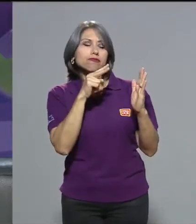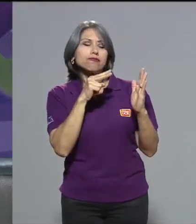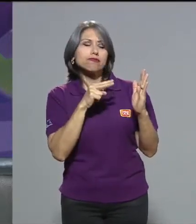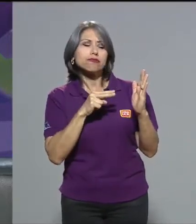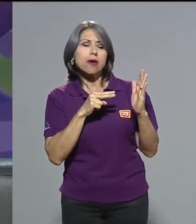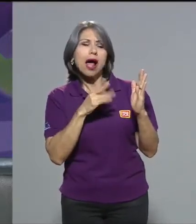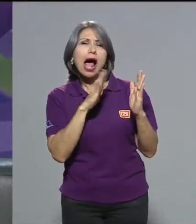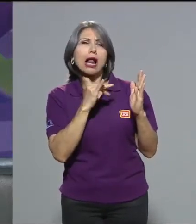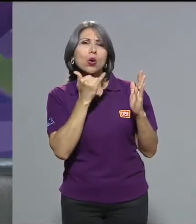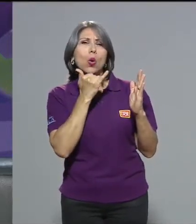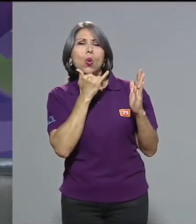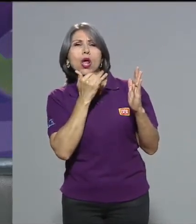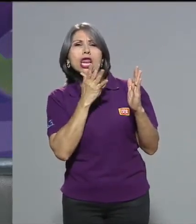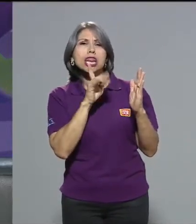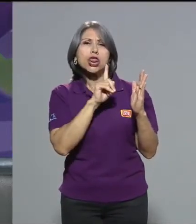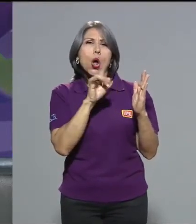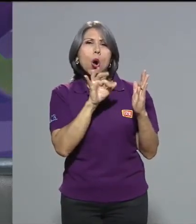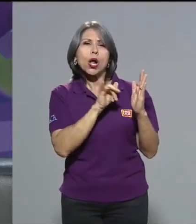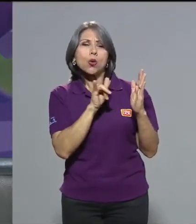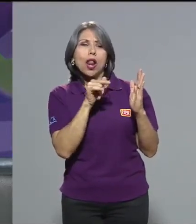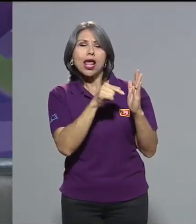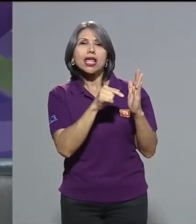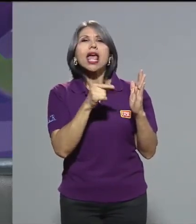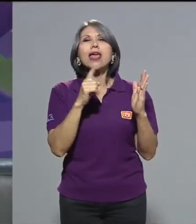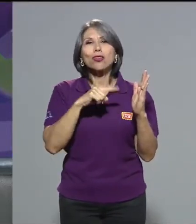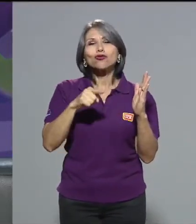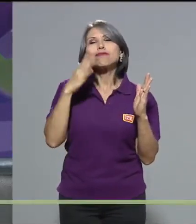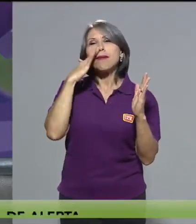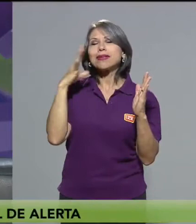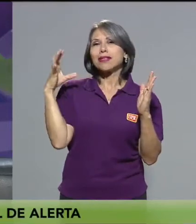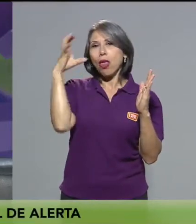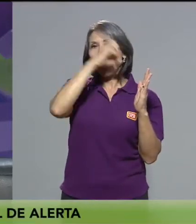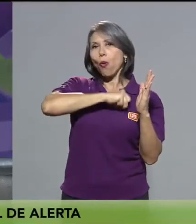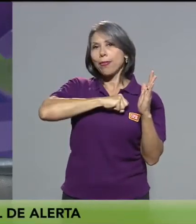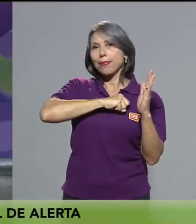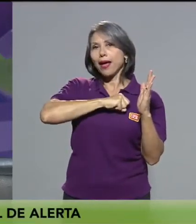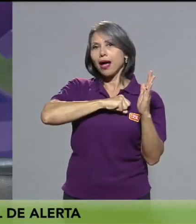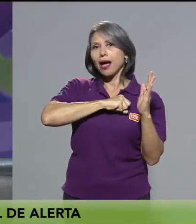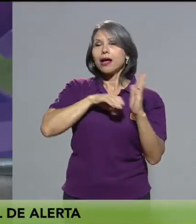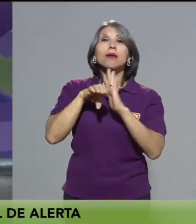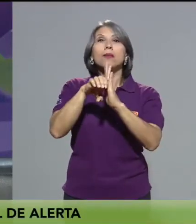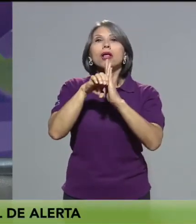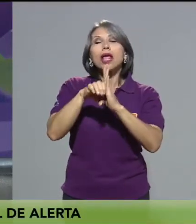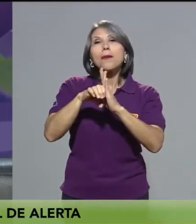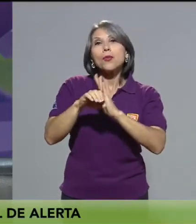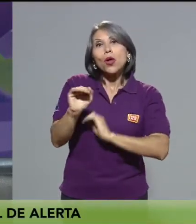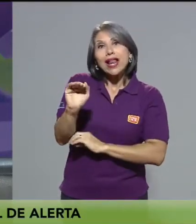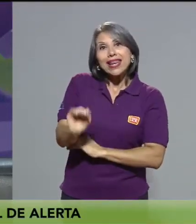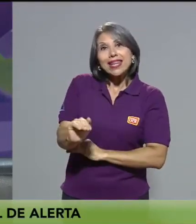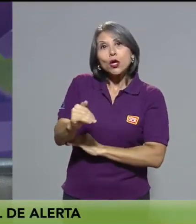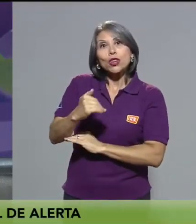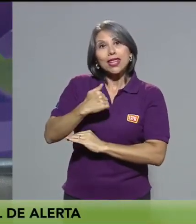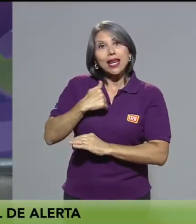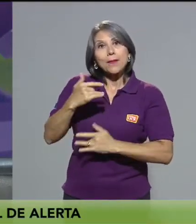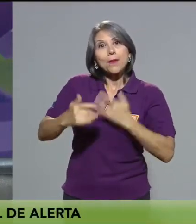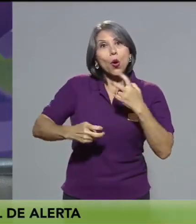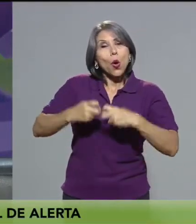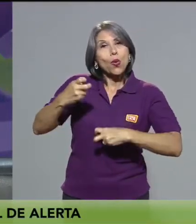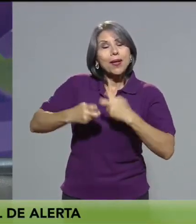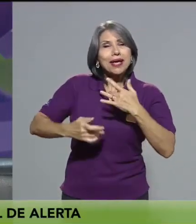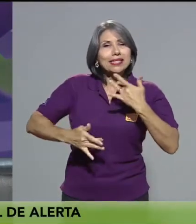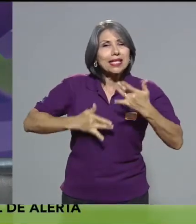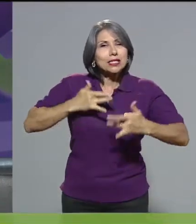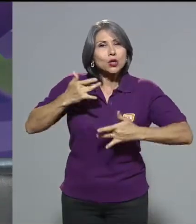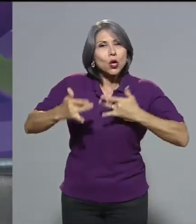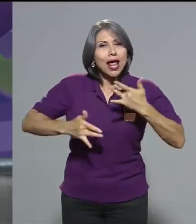ejemplo, cuando el niño tiene problemas sensoriales, que eso es una característica que antes no se tomaba en cuenta y ahora en